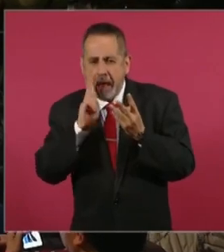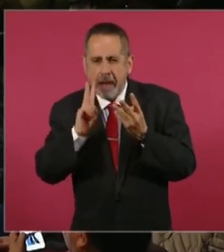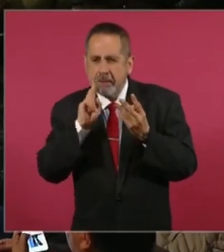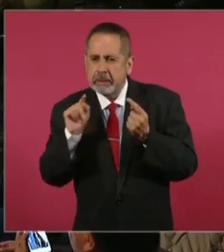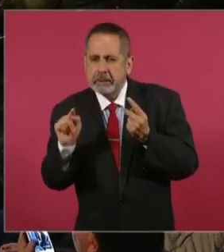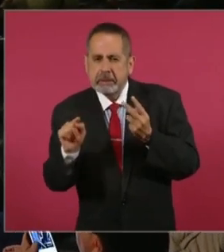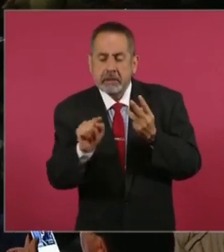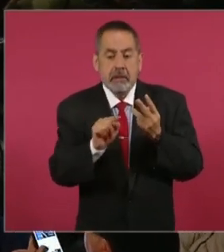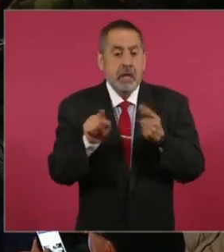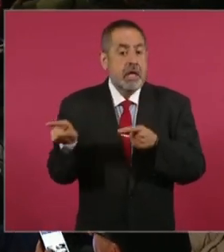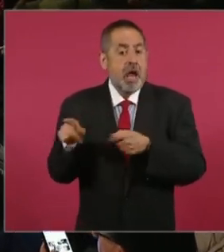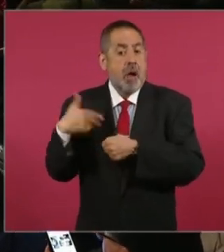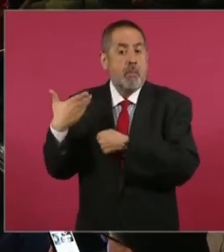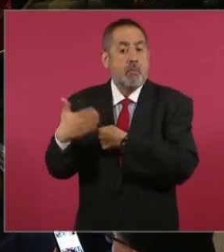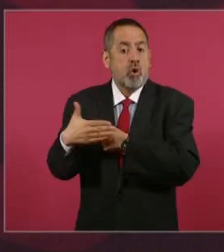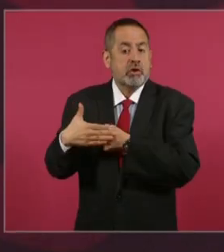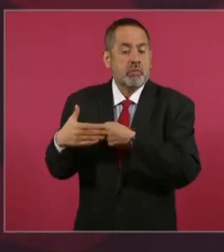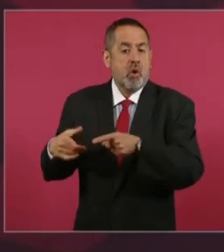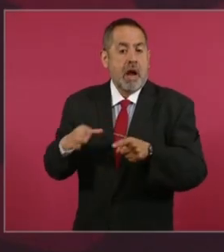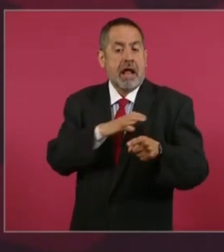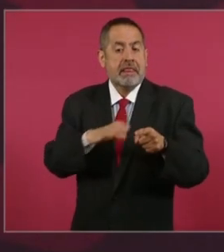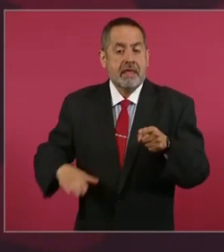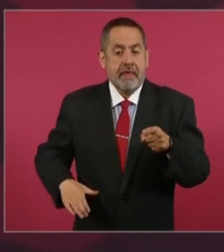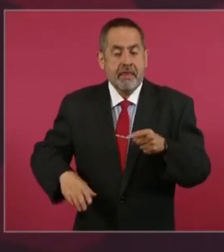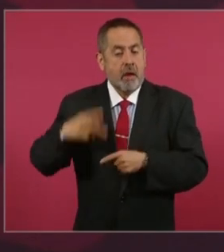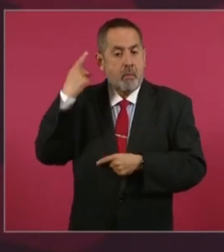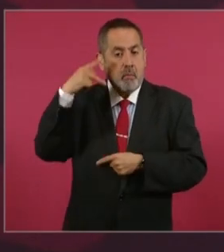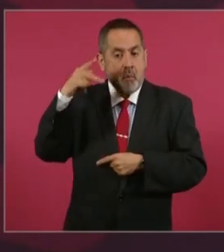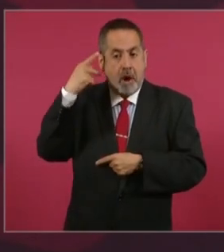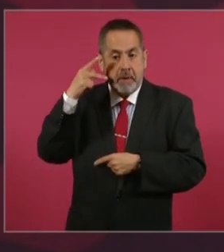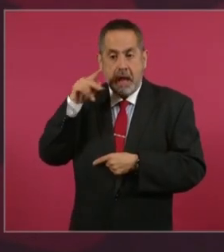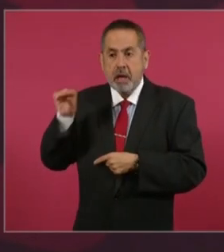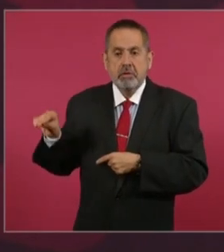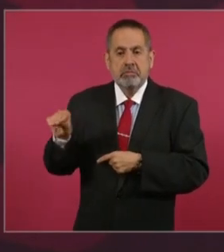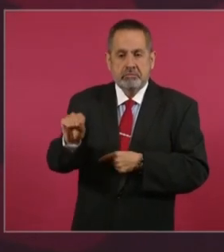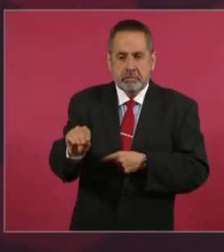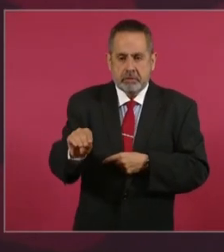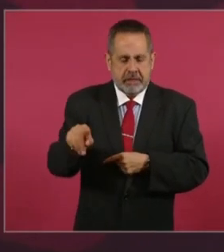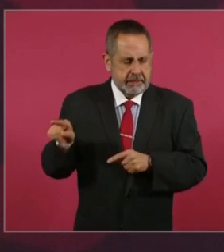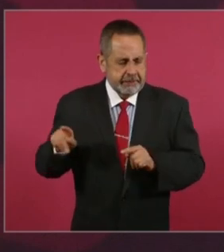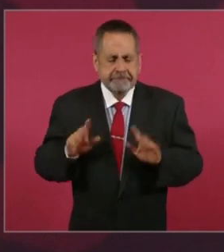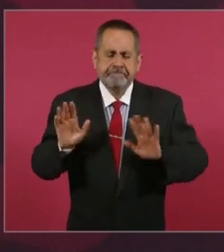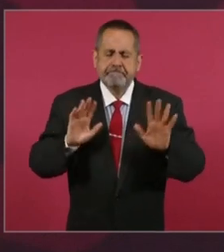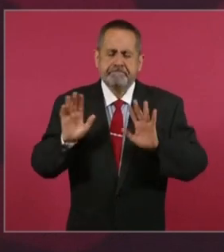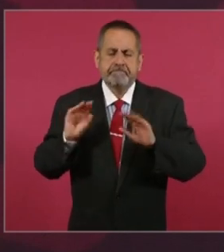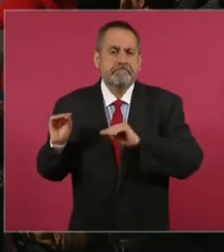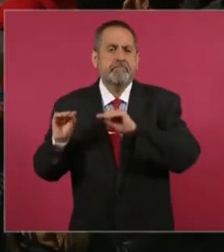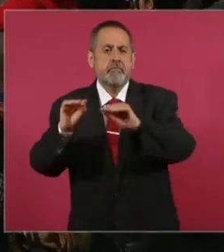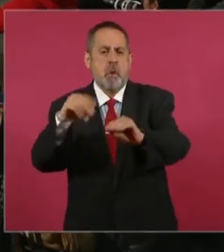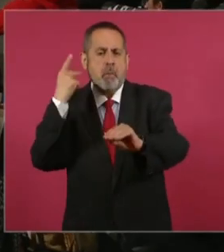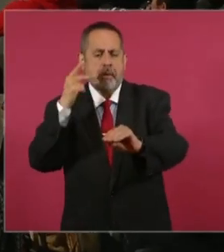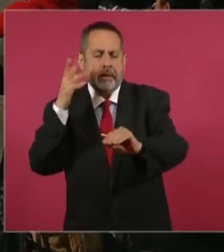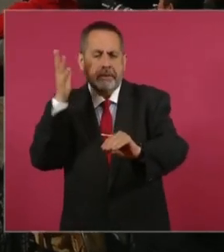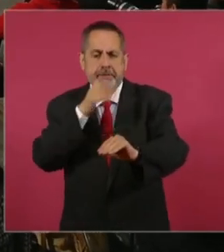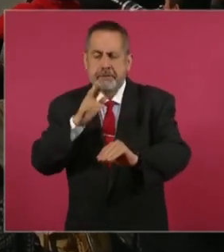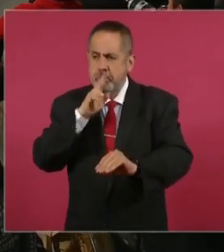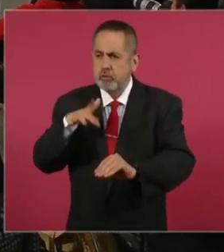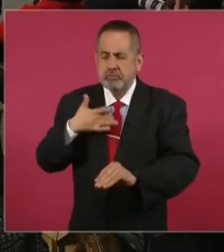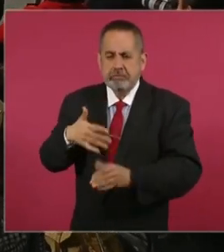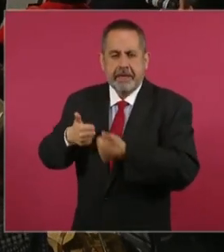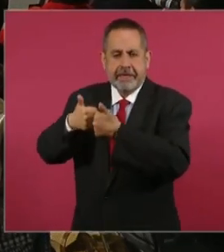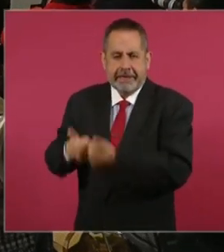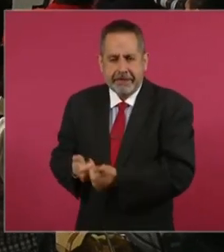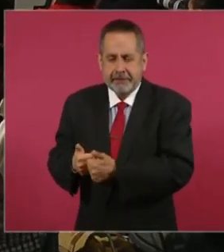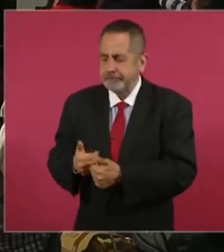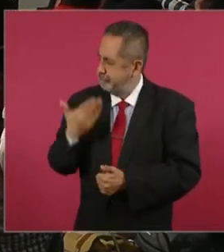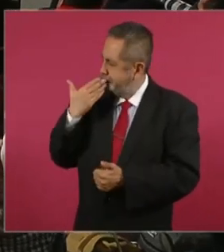candidata en Puebla y decidió quedarse con nosotros. Y